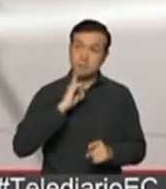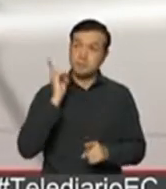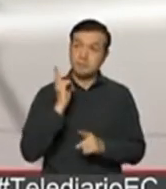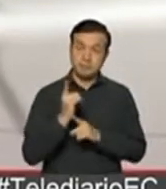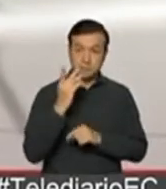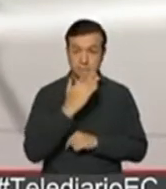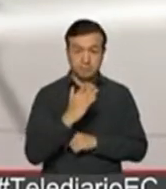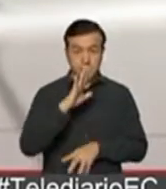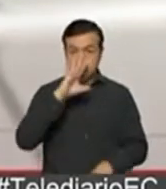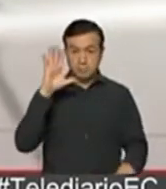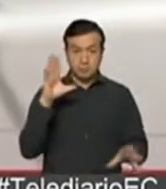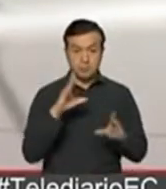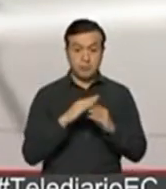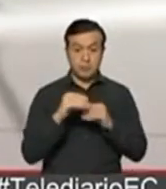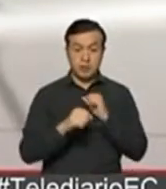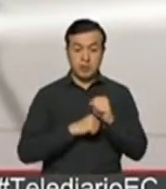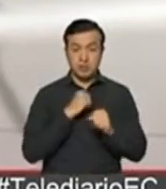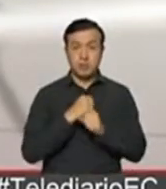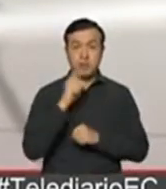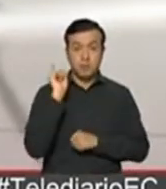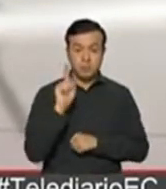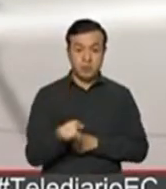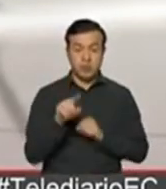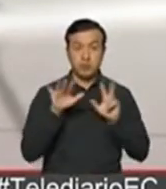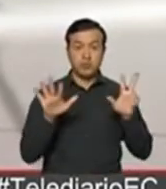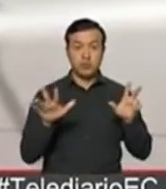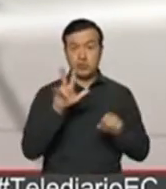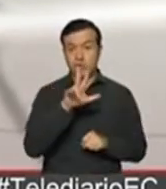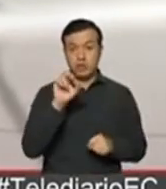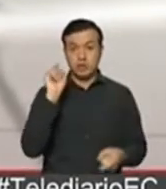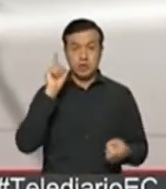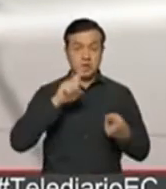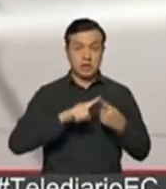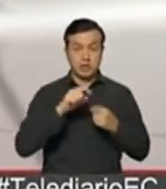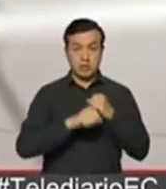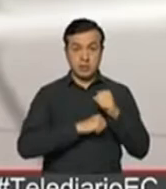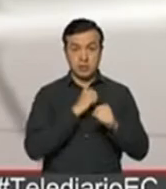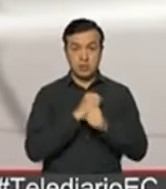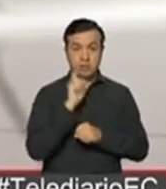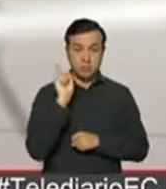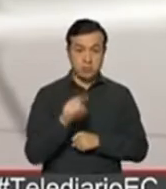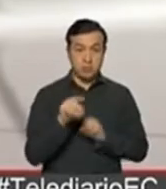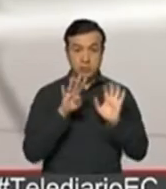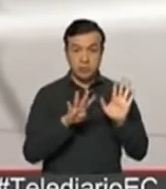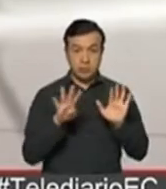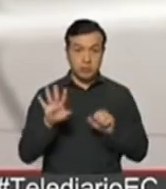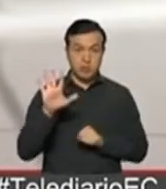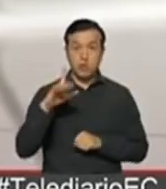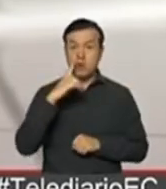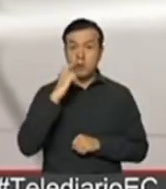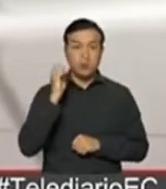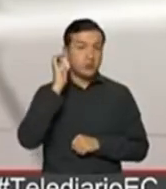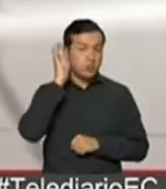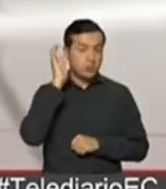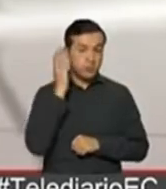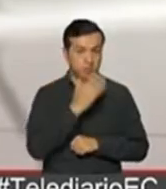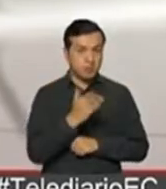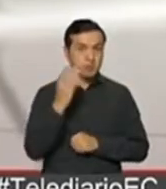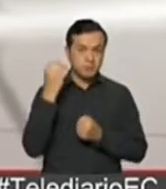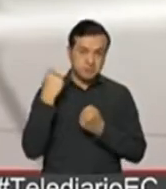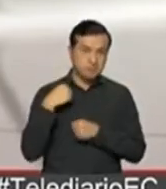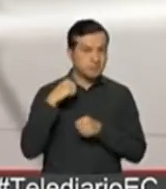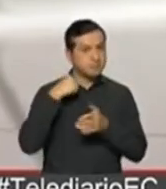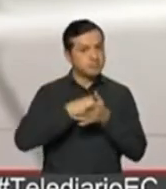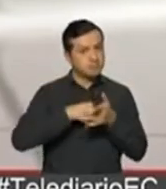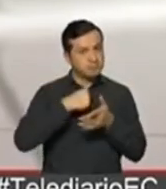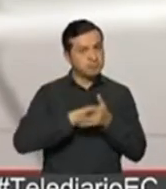todo lo que desde 1830 hasta 1995 generaciones de hombres y mujeres patriotas han realizado